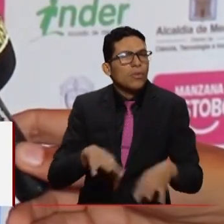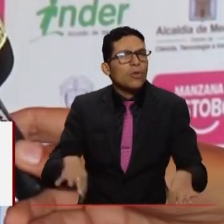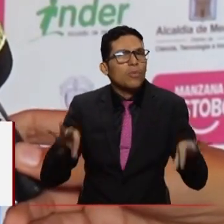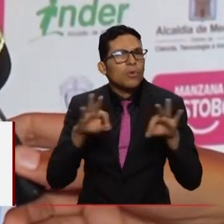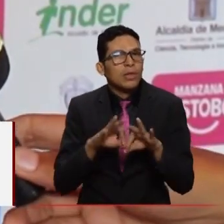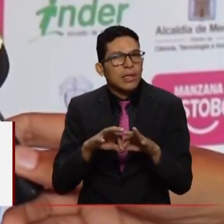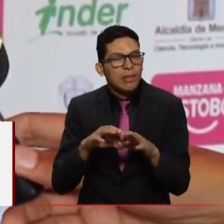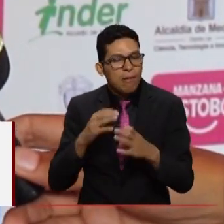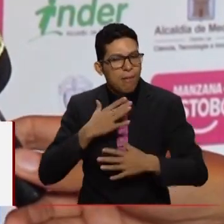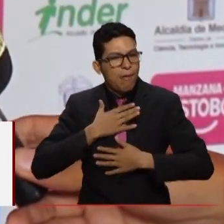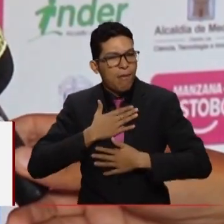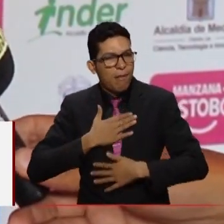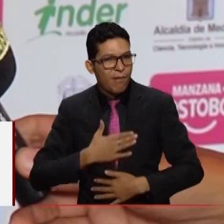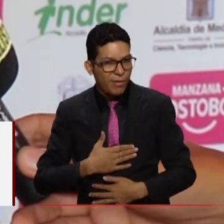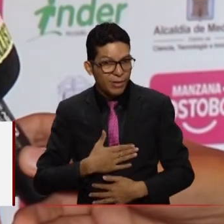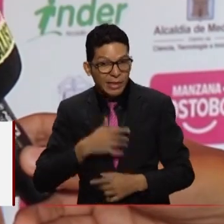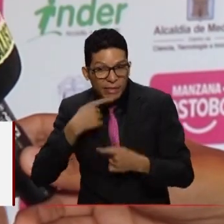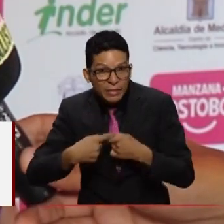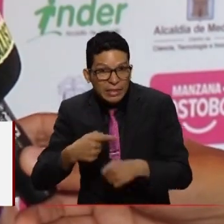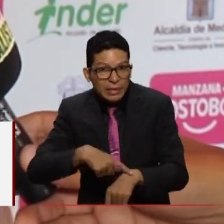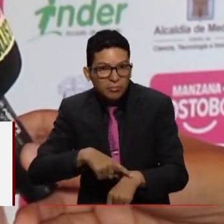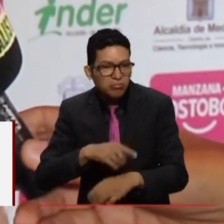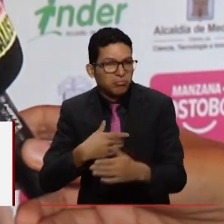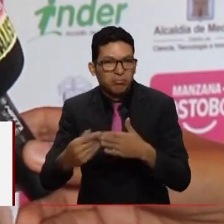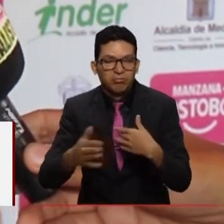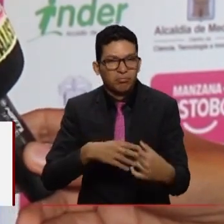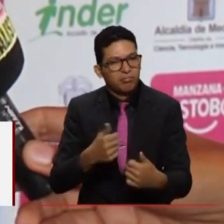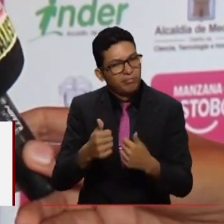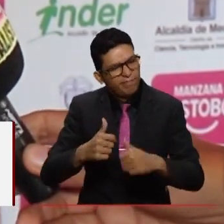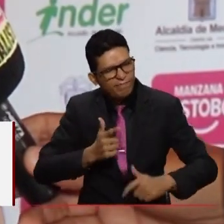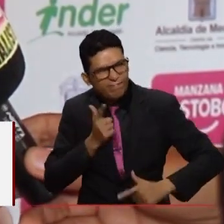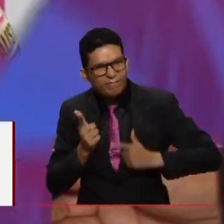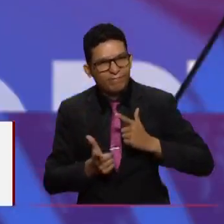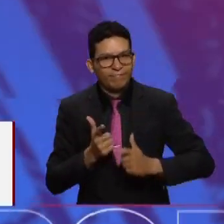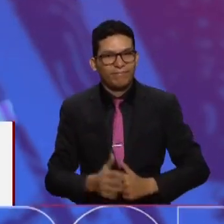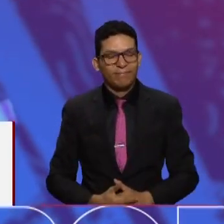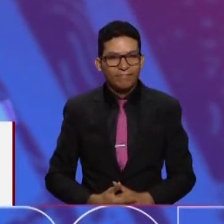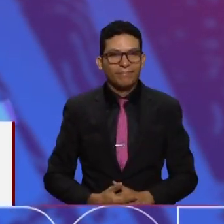tener calma en los momentos difíciles y seguir batallando en esta Vuelta a Colombia.